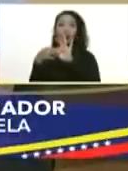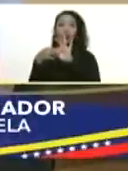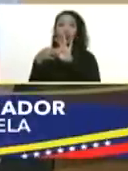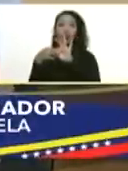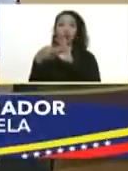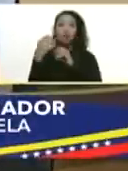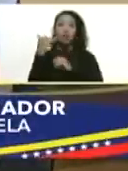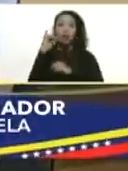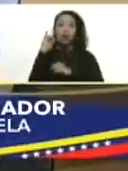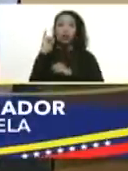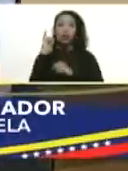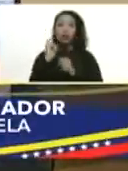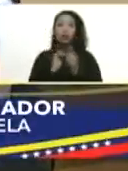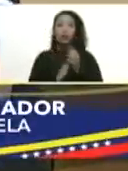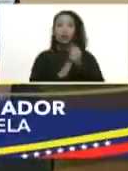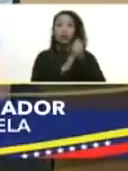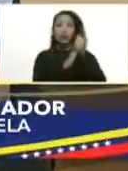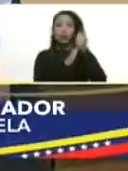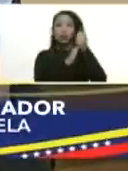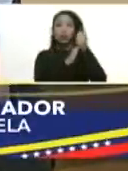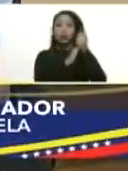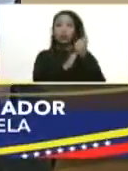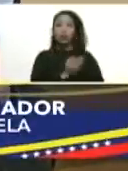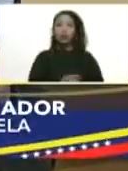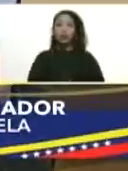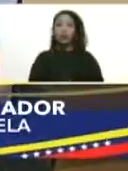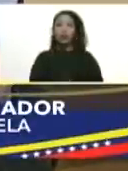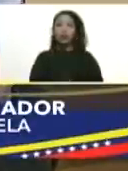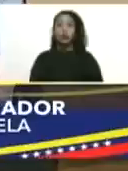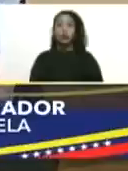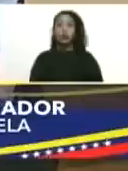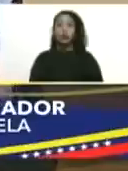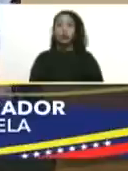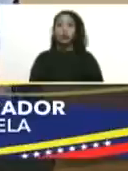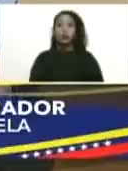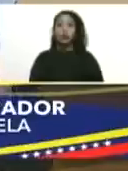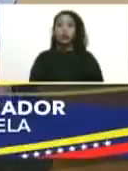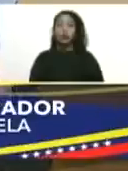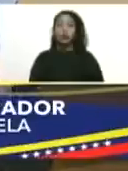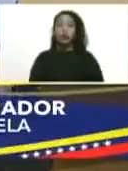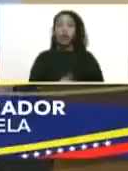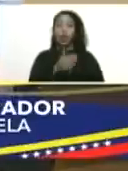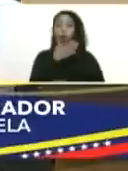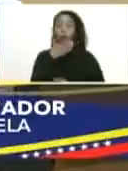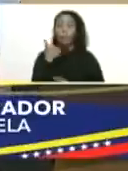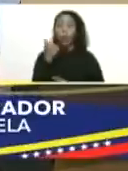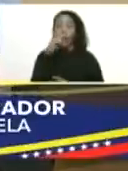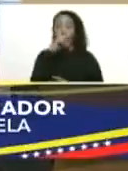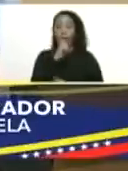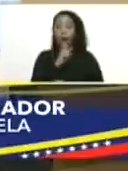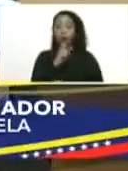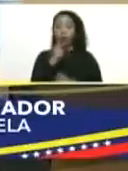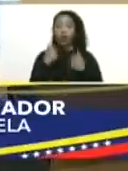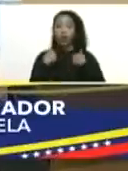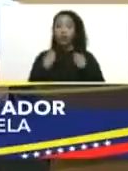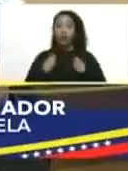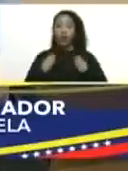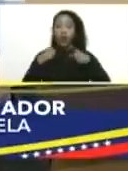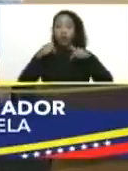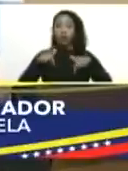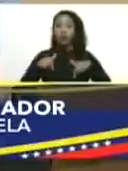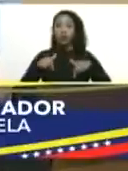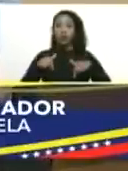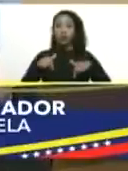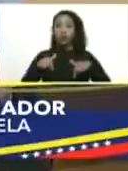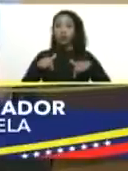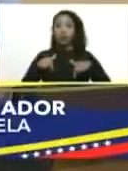que me llenan diariamente el corazón. Durante los mejores años de mi vida en misión